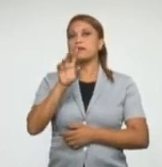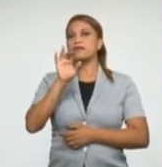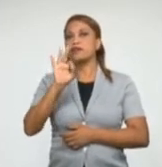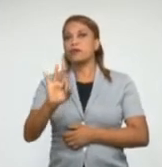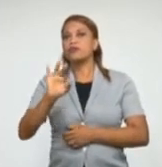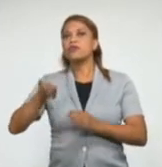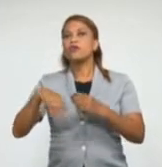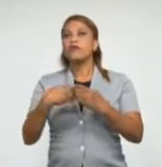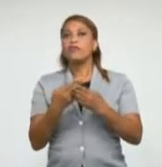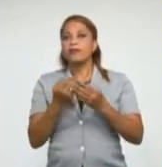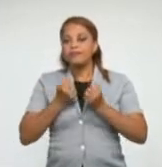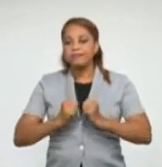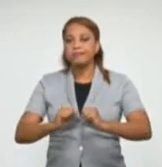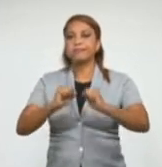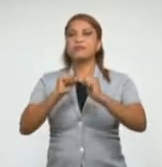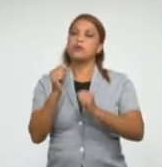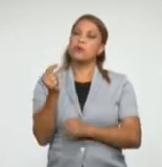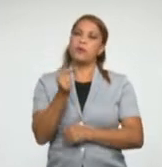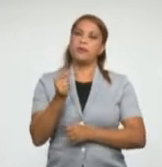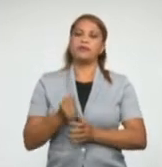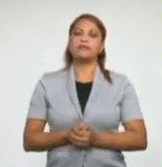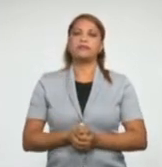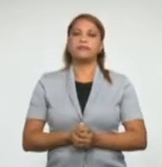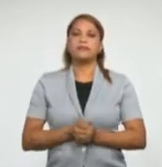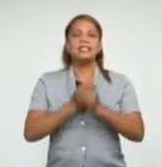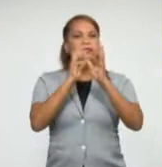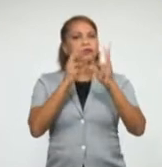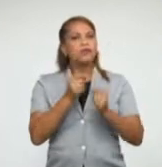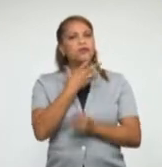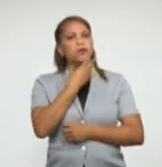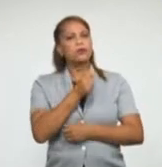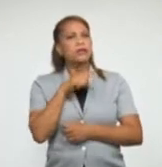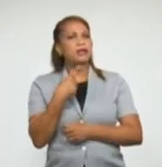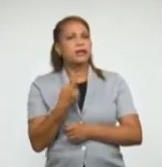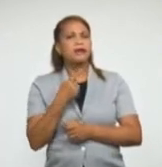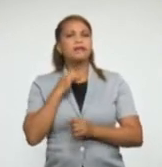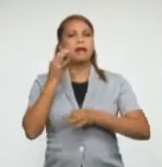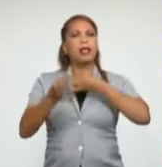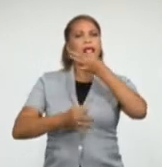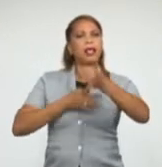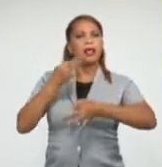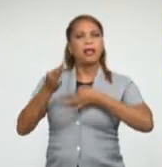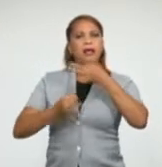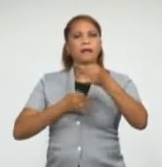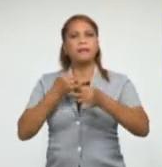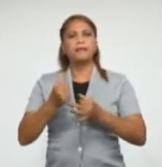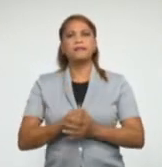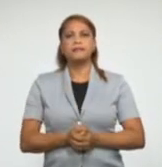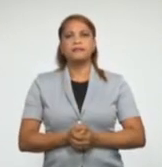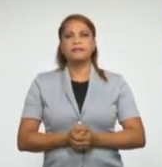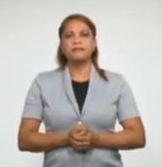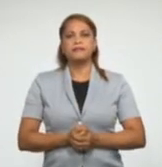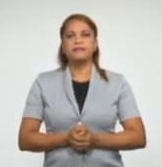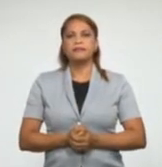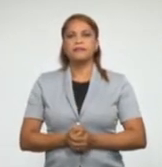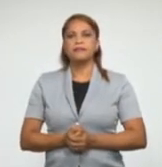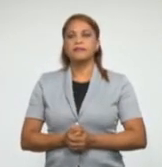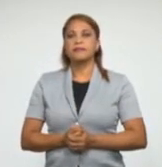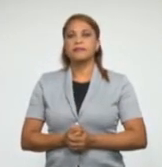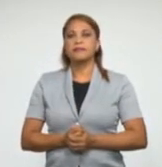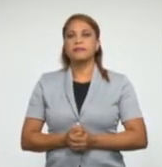menos. Esas son cifras que nos gustaría iniciar para saber el ámbito de la pediatría cómo